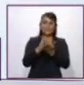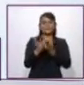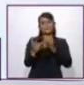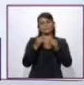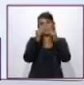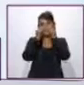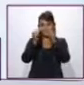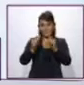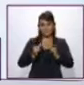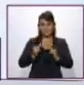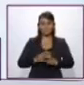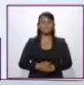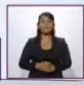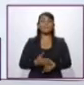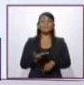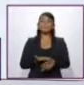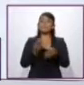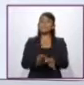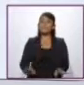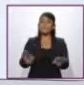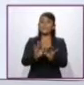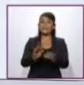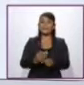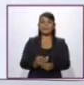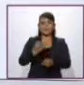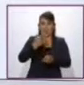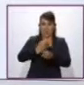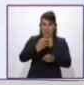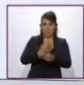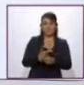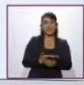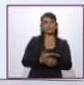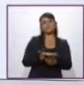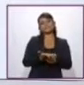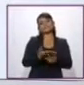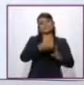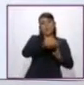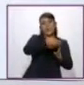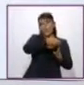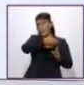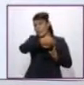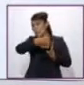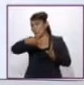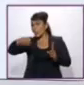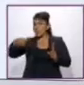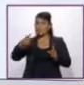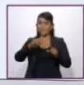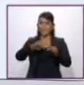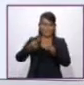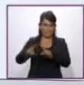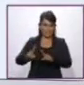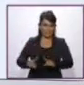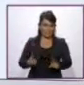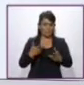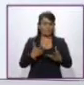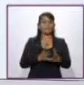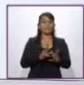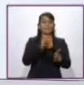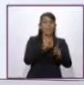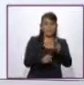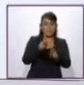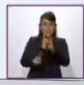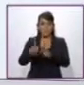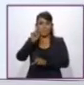Es importante destacar que este formato del debate, las atribuciones de las moderadoras y el tiempo de